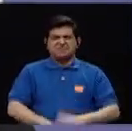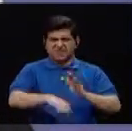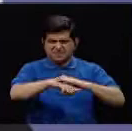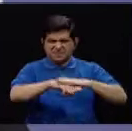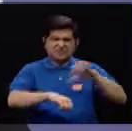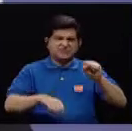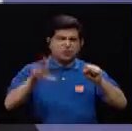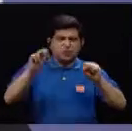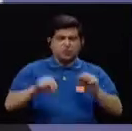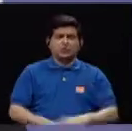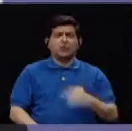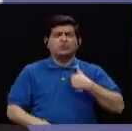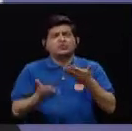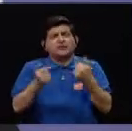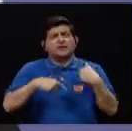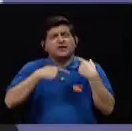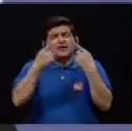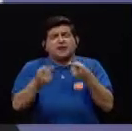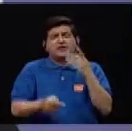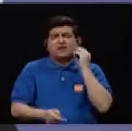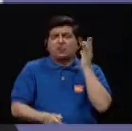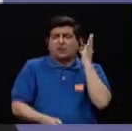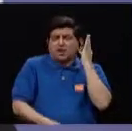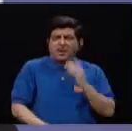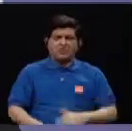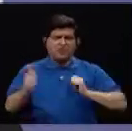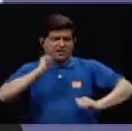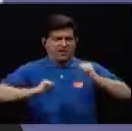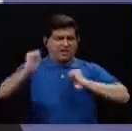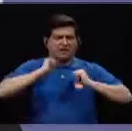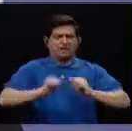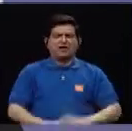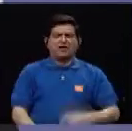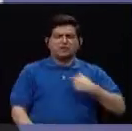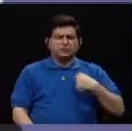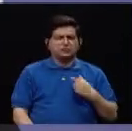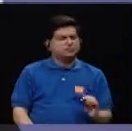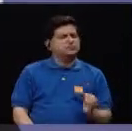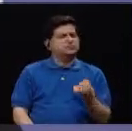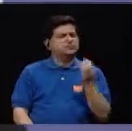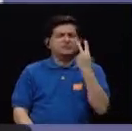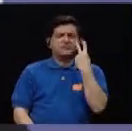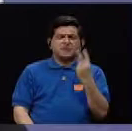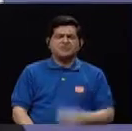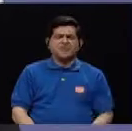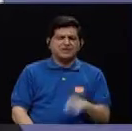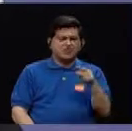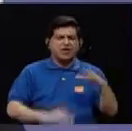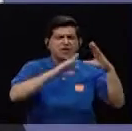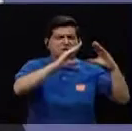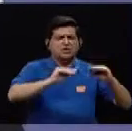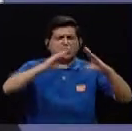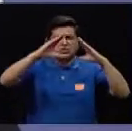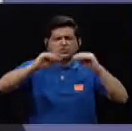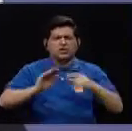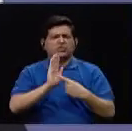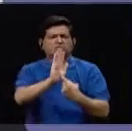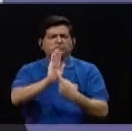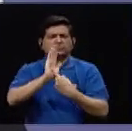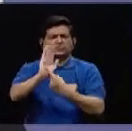y a veces no, era siempre quería ir con mi abuela al teatro. Entonces crecí viendo las funciones noche tras